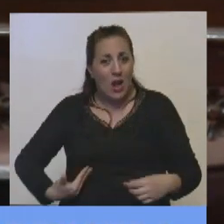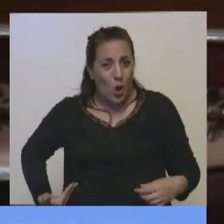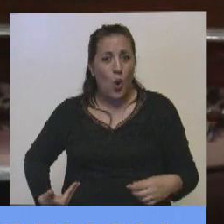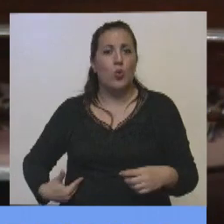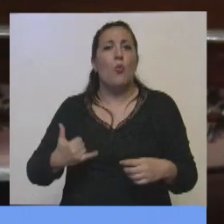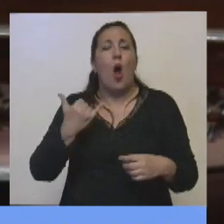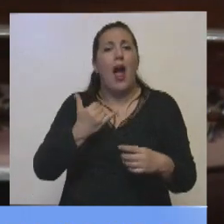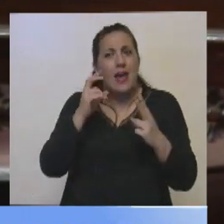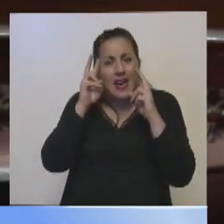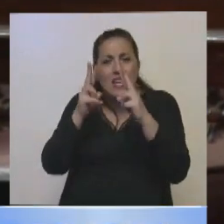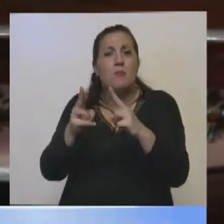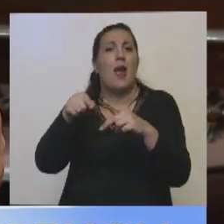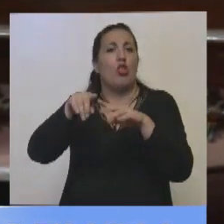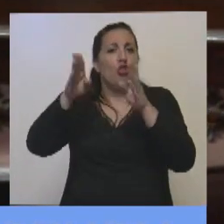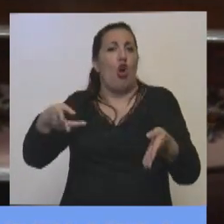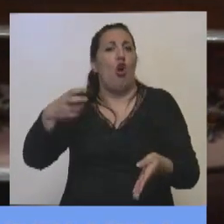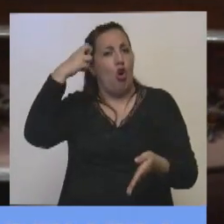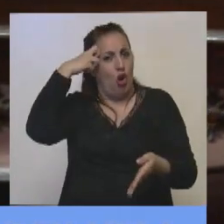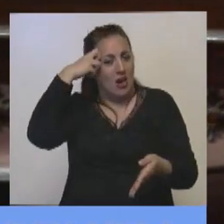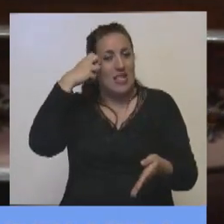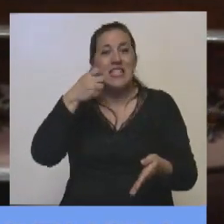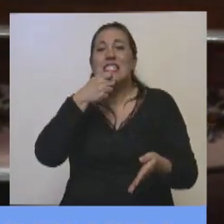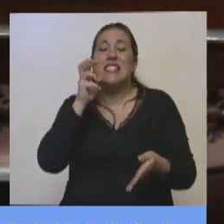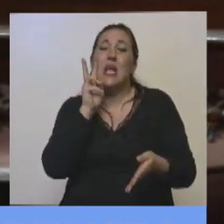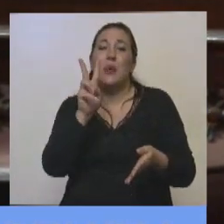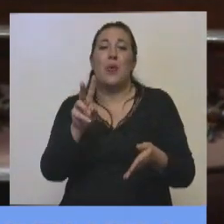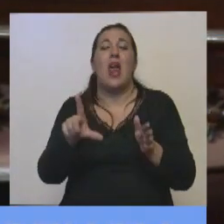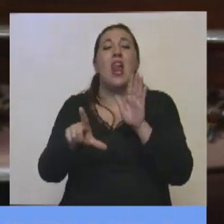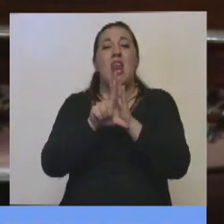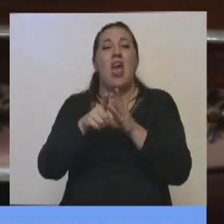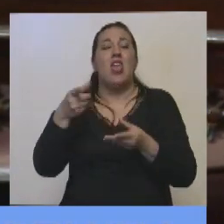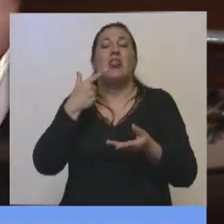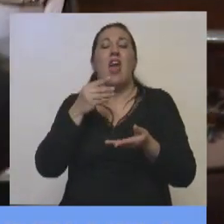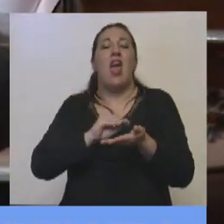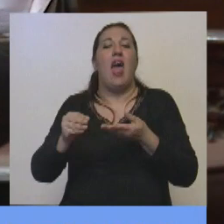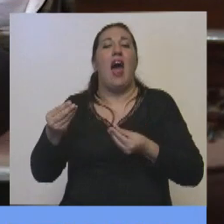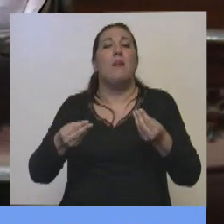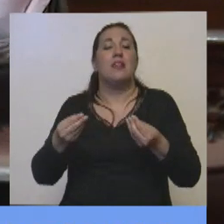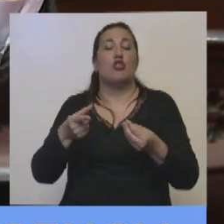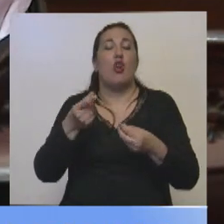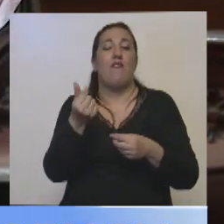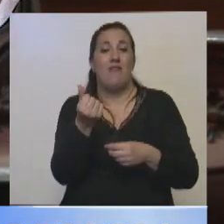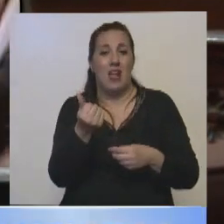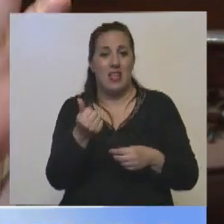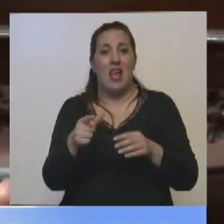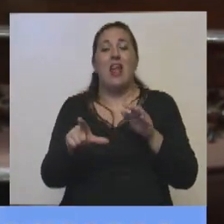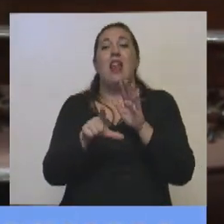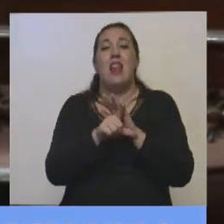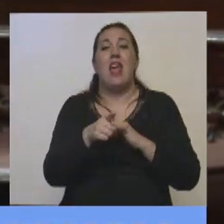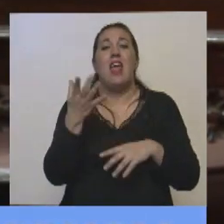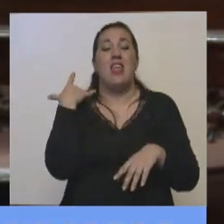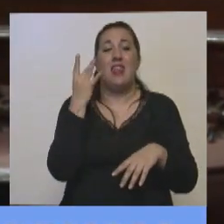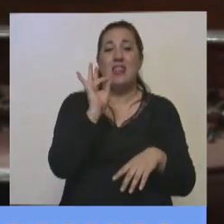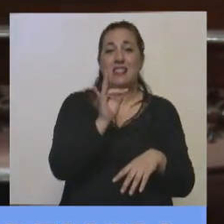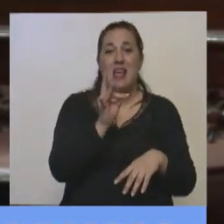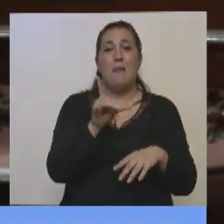congreso de la nación porque si uno mira la ley de administración financiera valora la ley sancionada en diciembre la